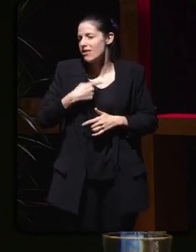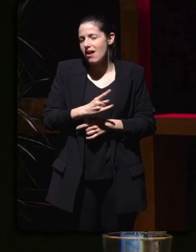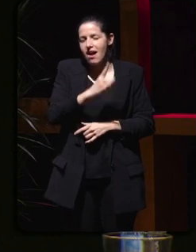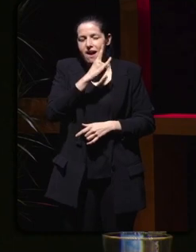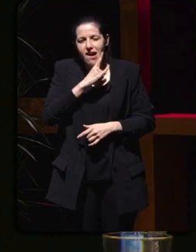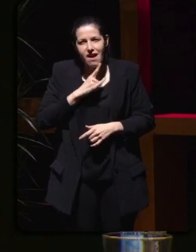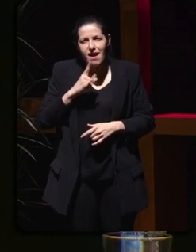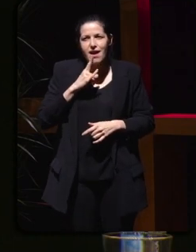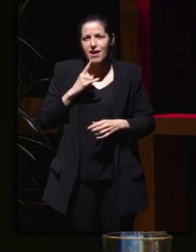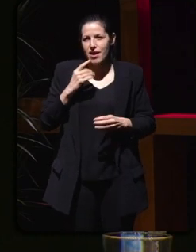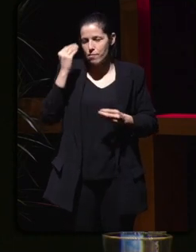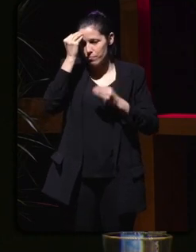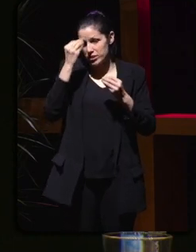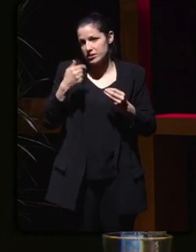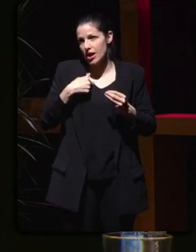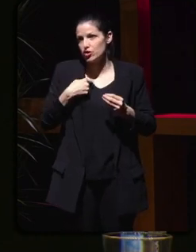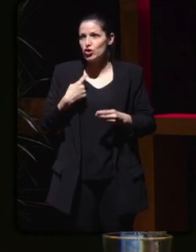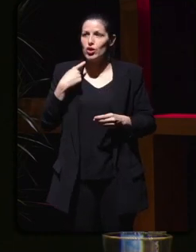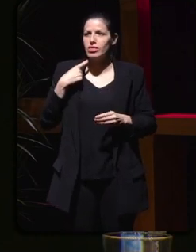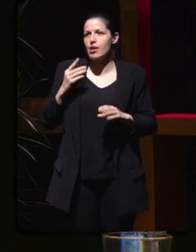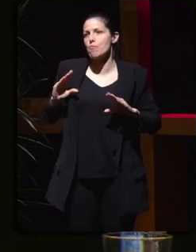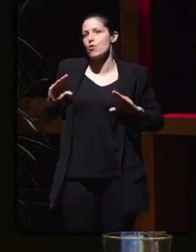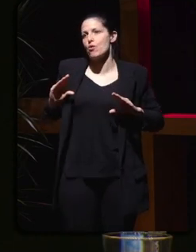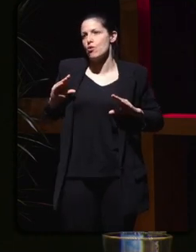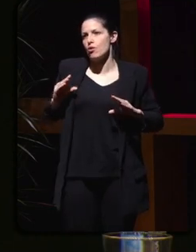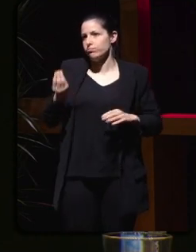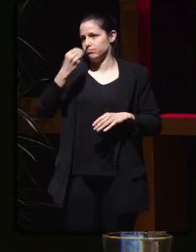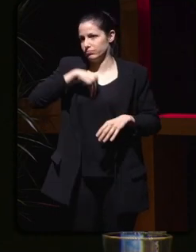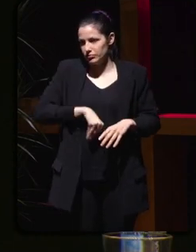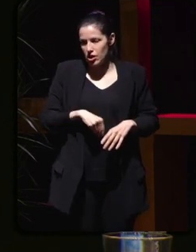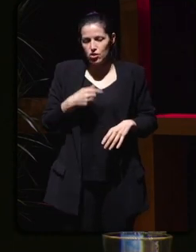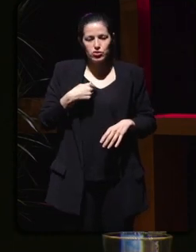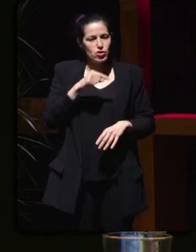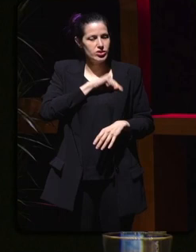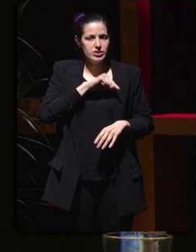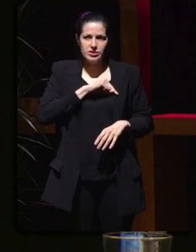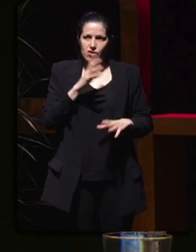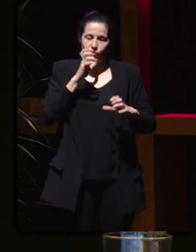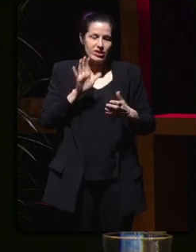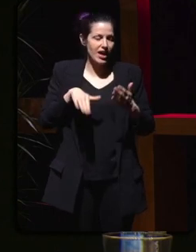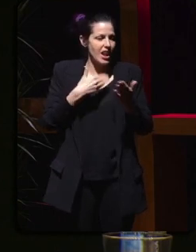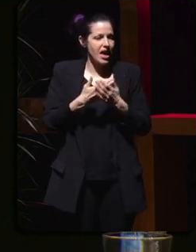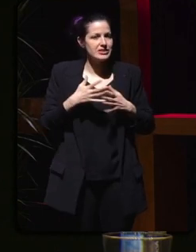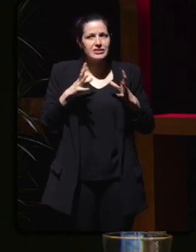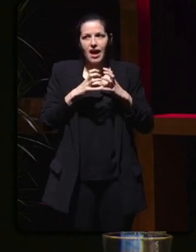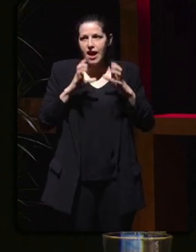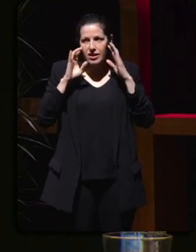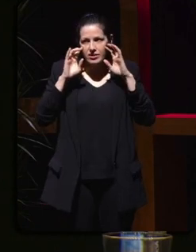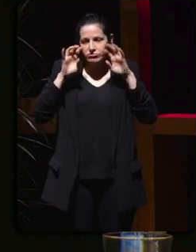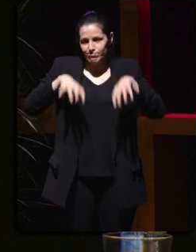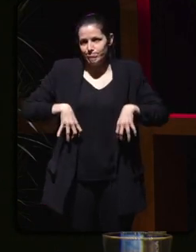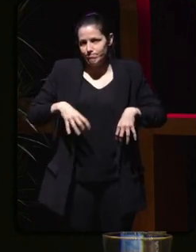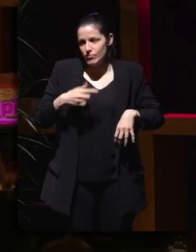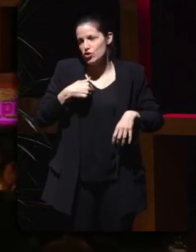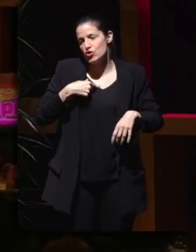pensar que me estoy comiendo su tiempo me está haciendo sentir tan terriblemente mal que tengo hasta ganas de llorar así que con vuestro permiso